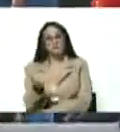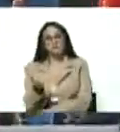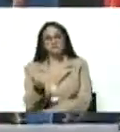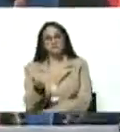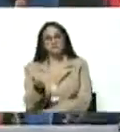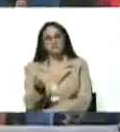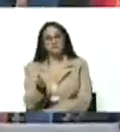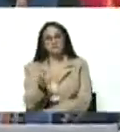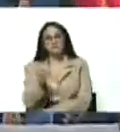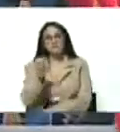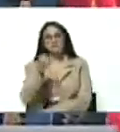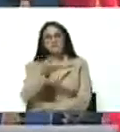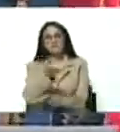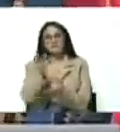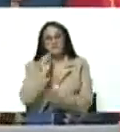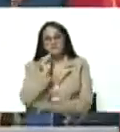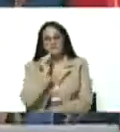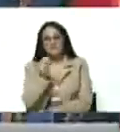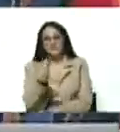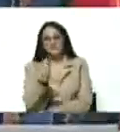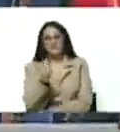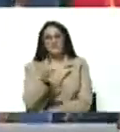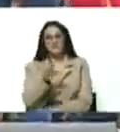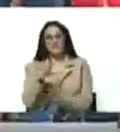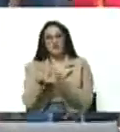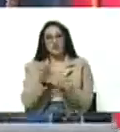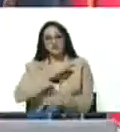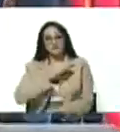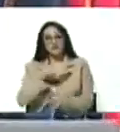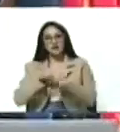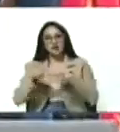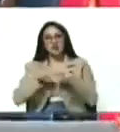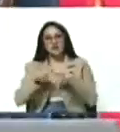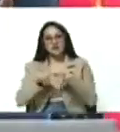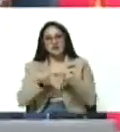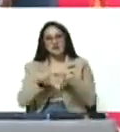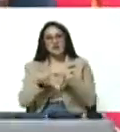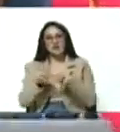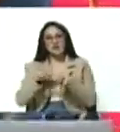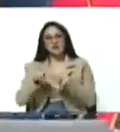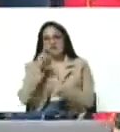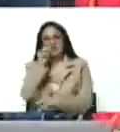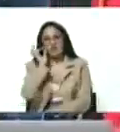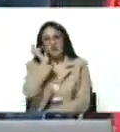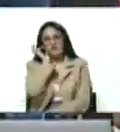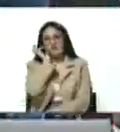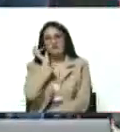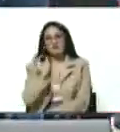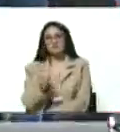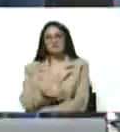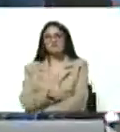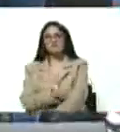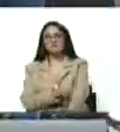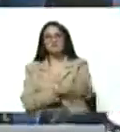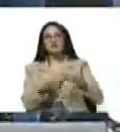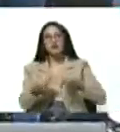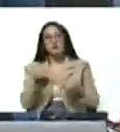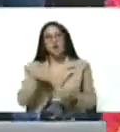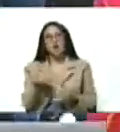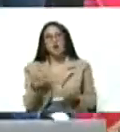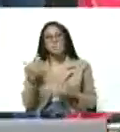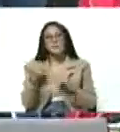a Elvis, a Yolisbel, que le pertenece a los niños y a las niñas. Lo que nosotros hagamos hoy les ahorrará